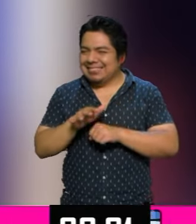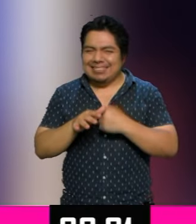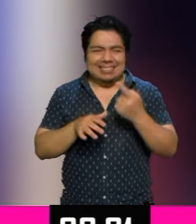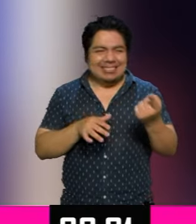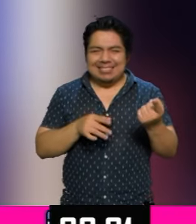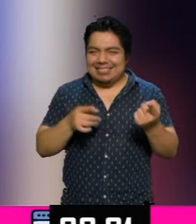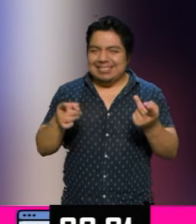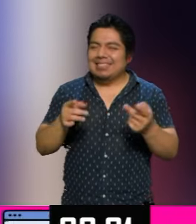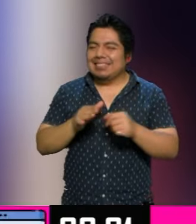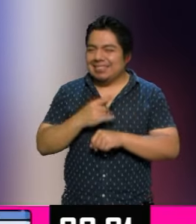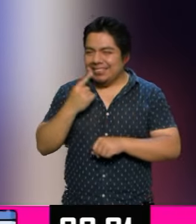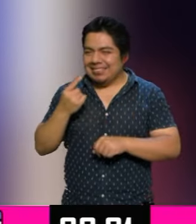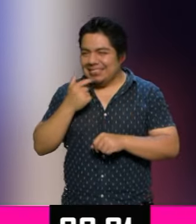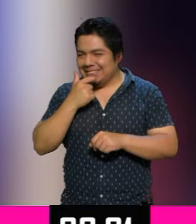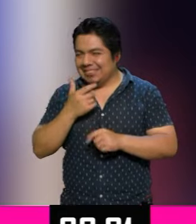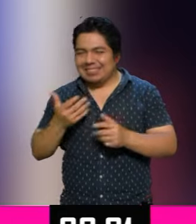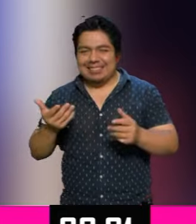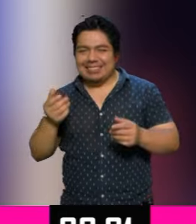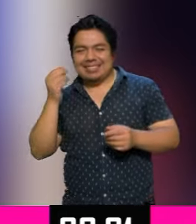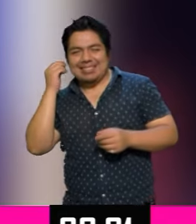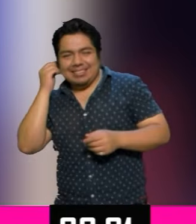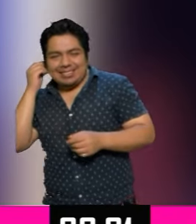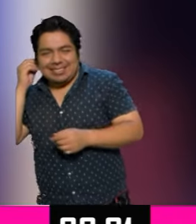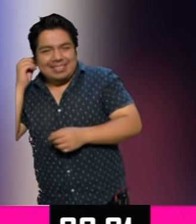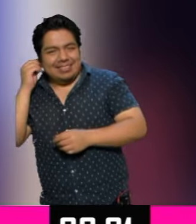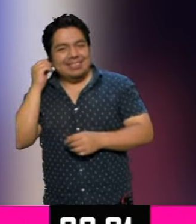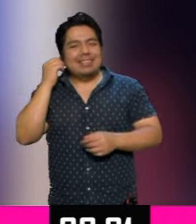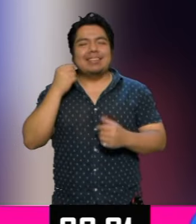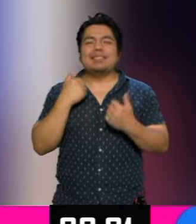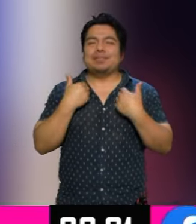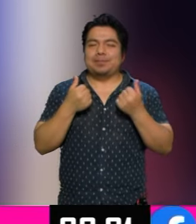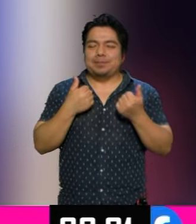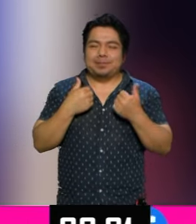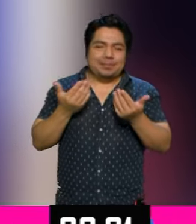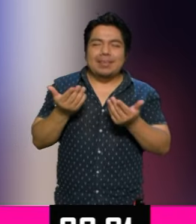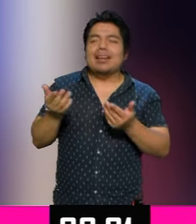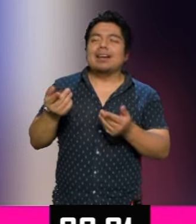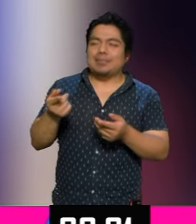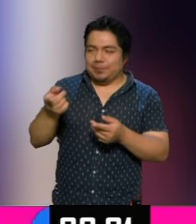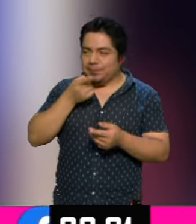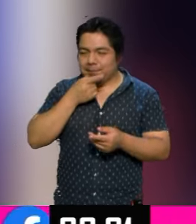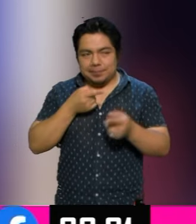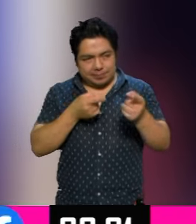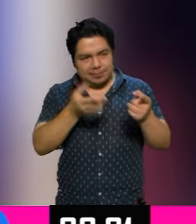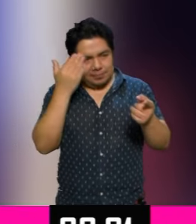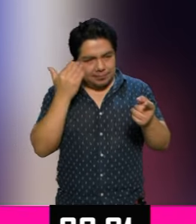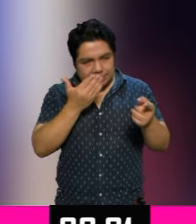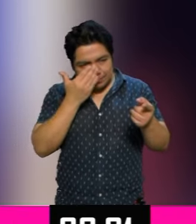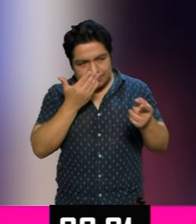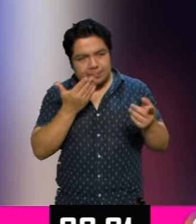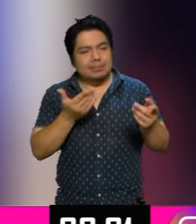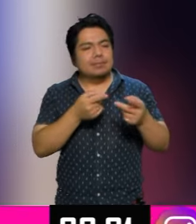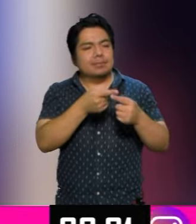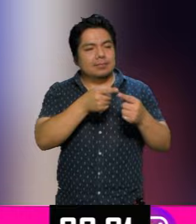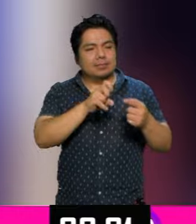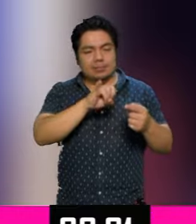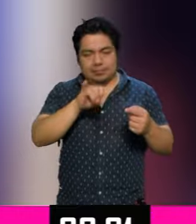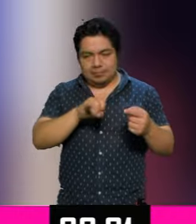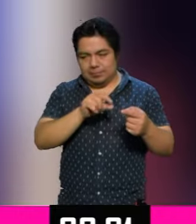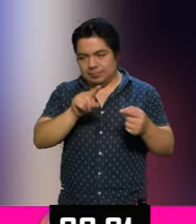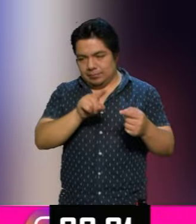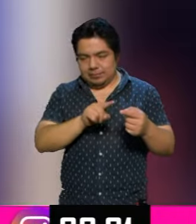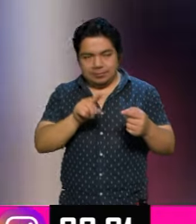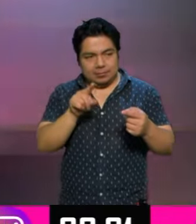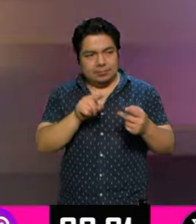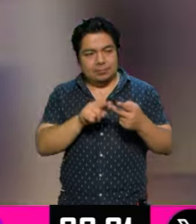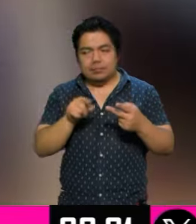rió porque la gente se asombró de que dijo... No, pero no se hagan. A ver, ¿usted qué tocaba antes? Yo tocaba jazz. Ah,